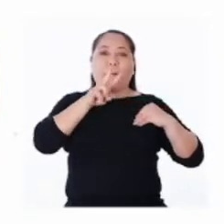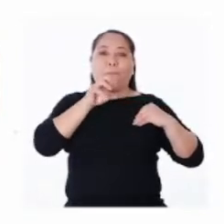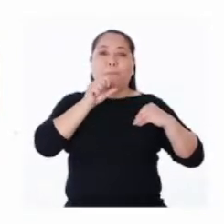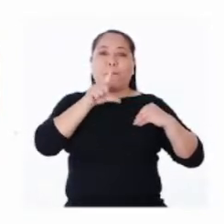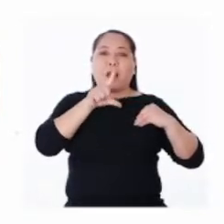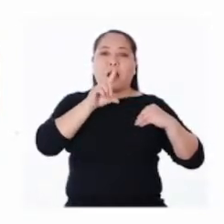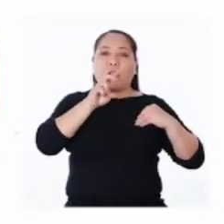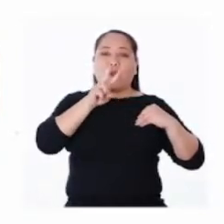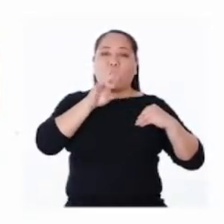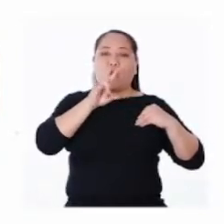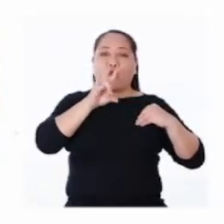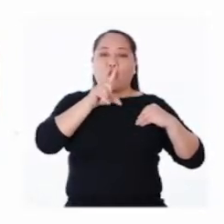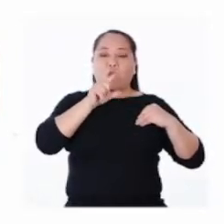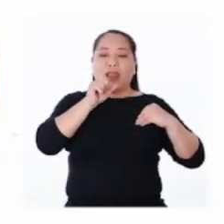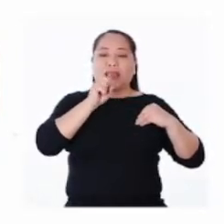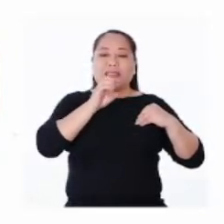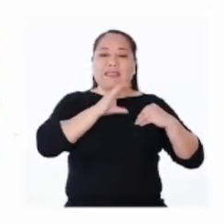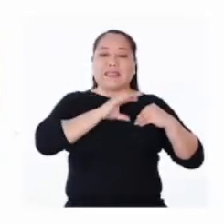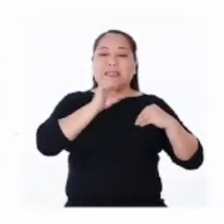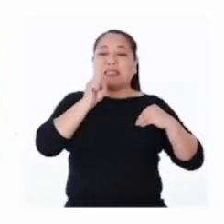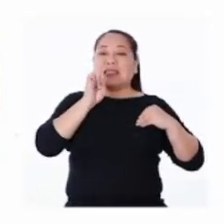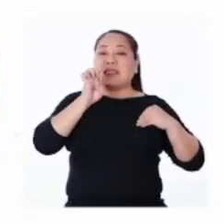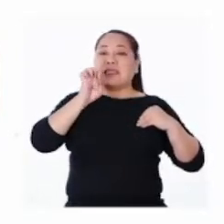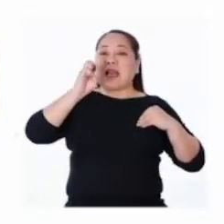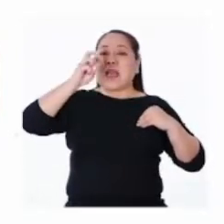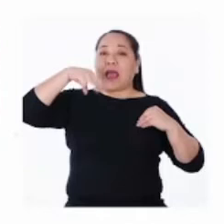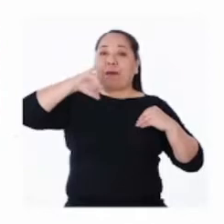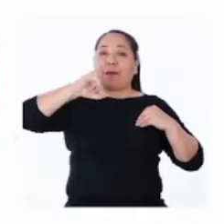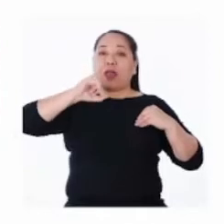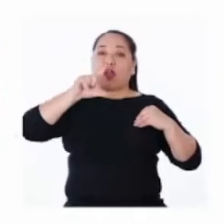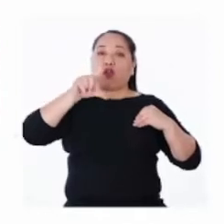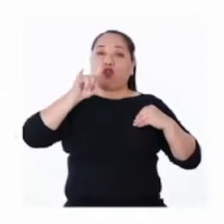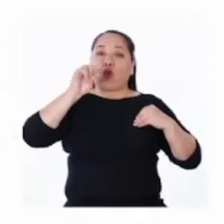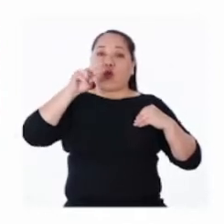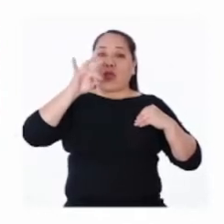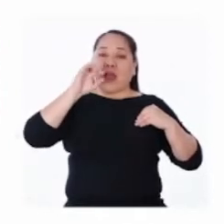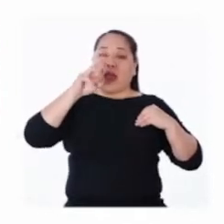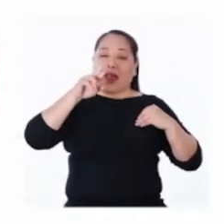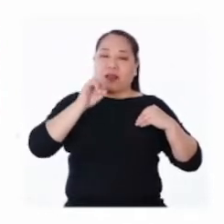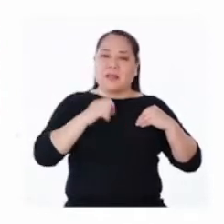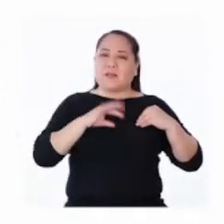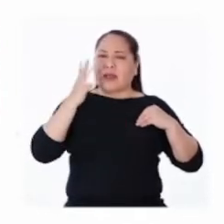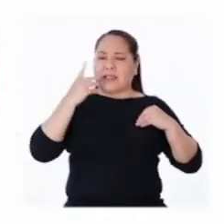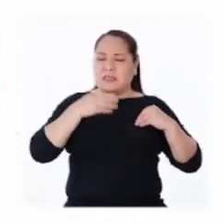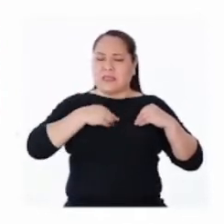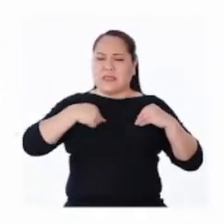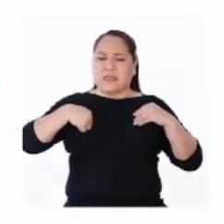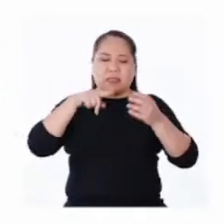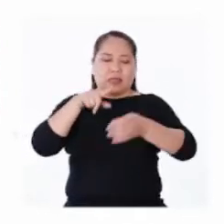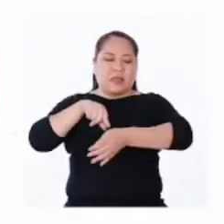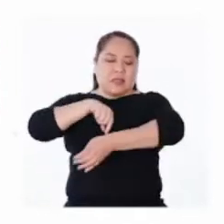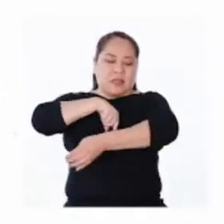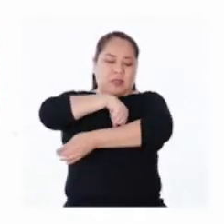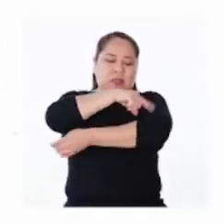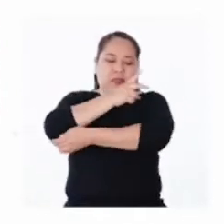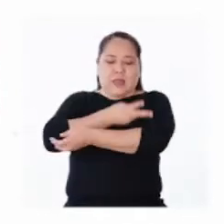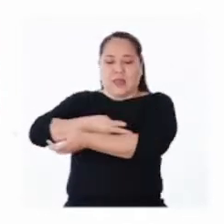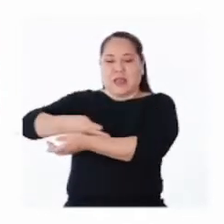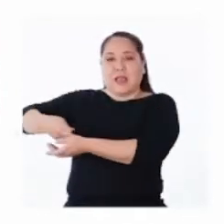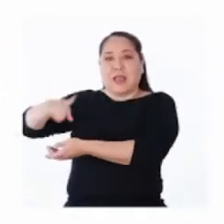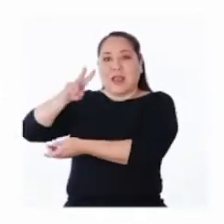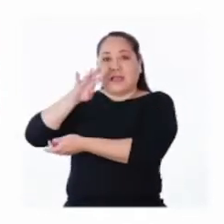llamadas válvulas semilunares, bastante similares a las válvulas existentes en las venas.